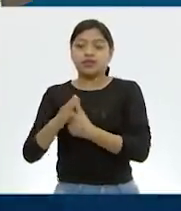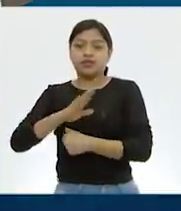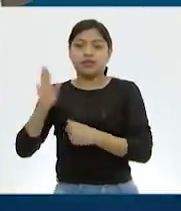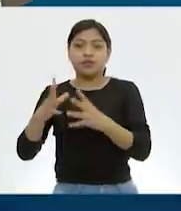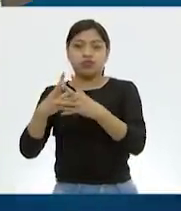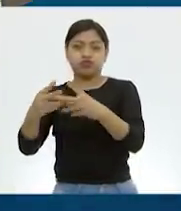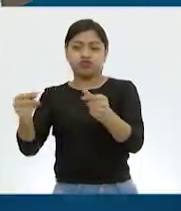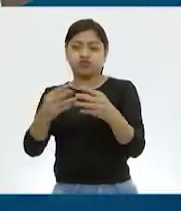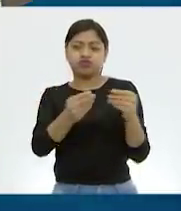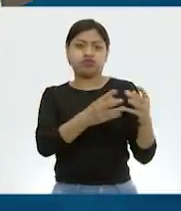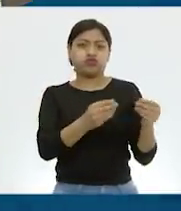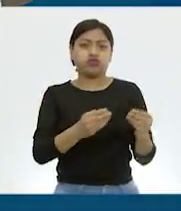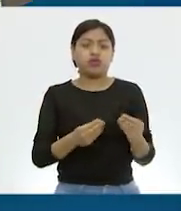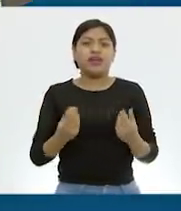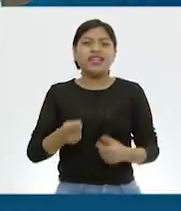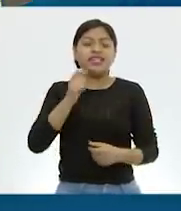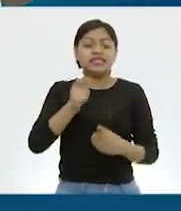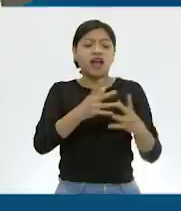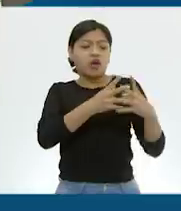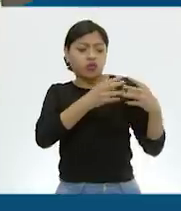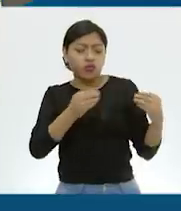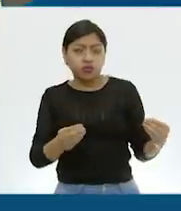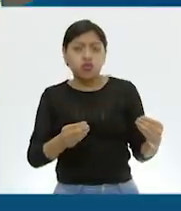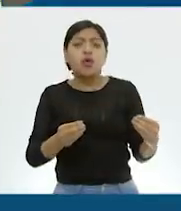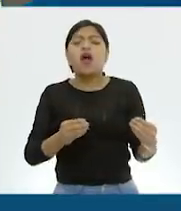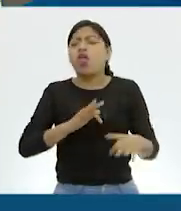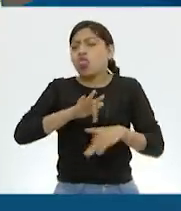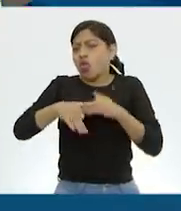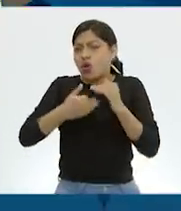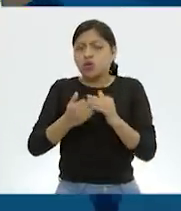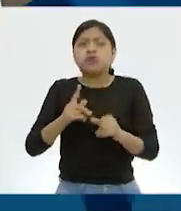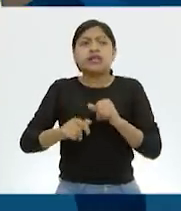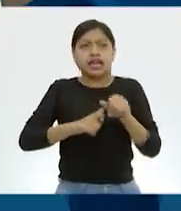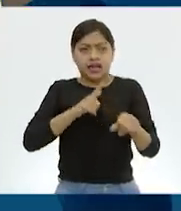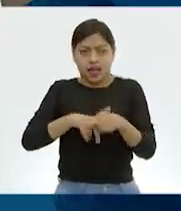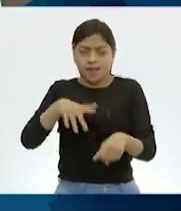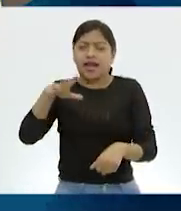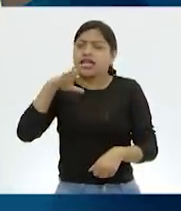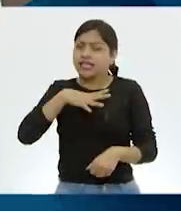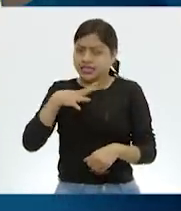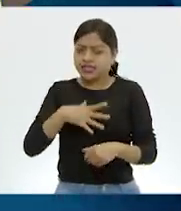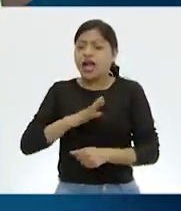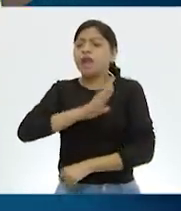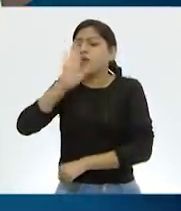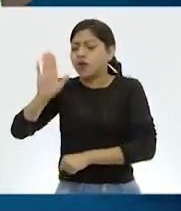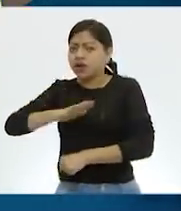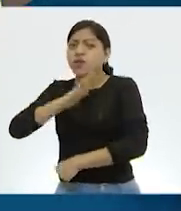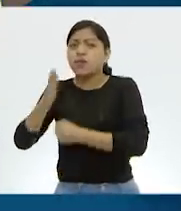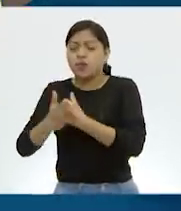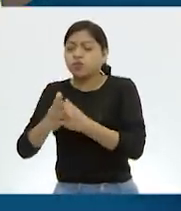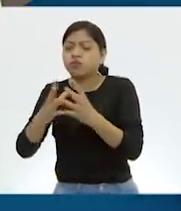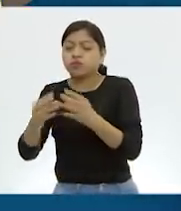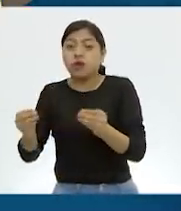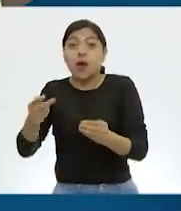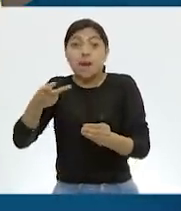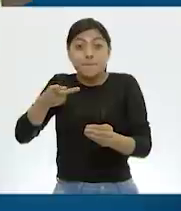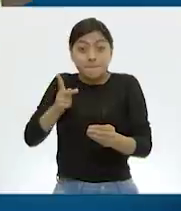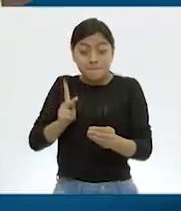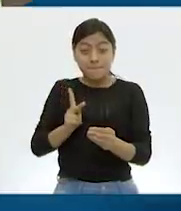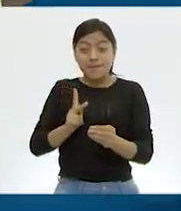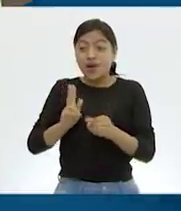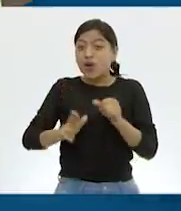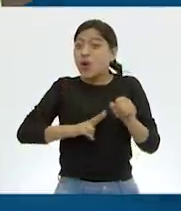La extinción es un proceso natural que todas las especies experimentan en algún momento, pero lo que no es natural es que